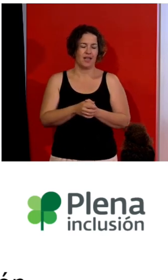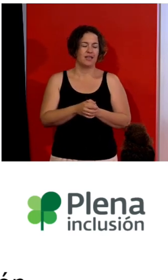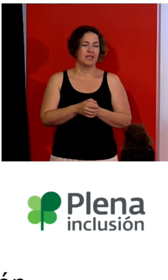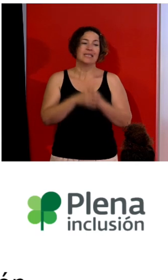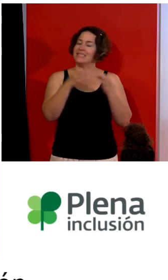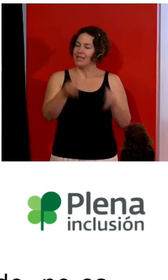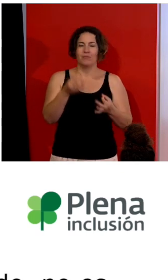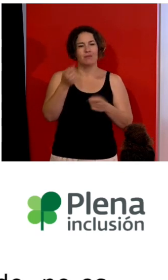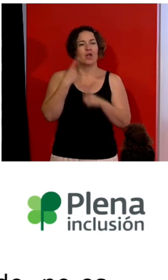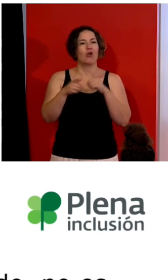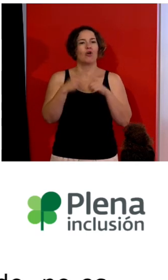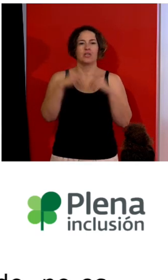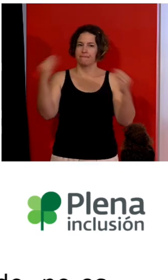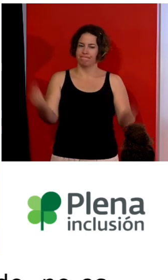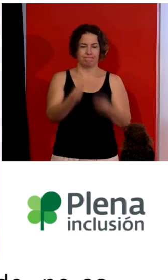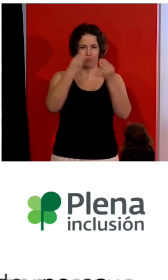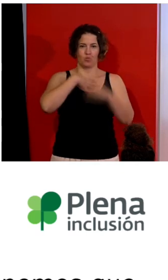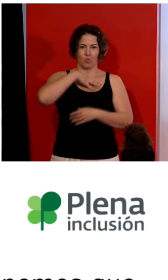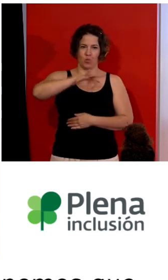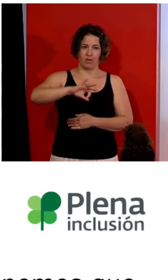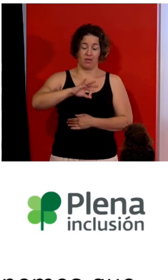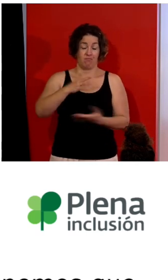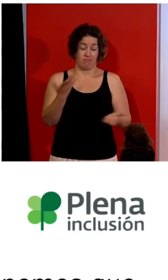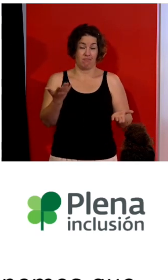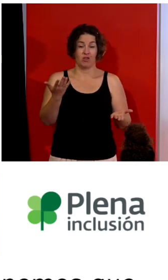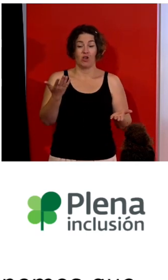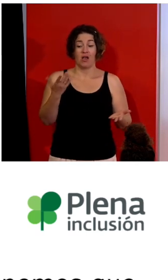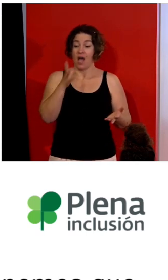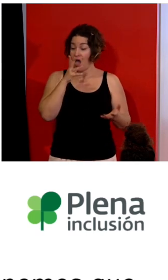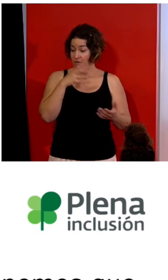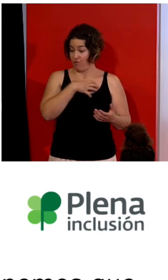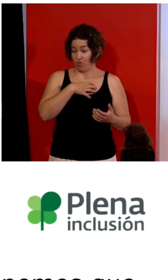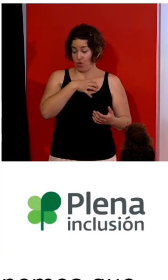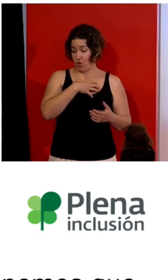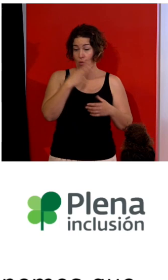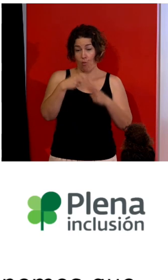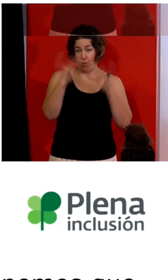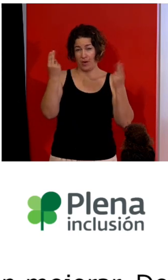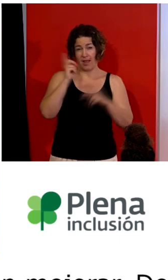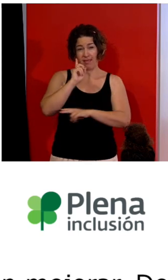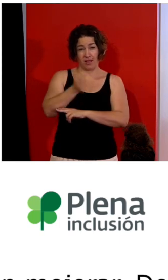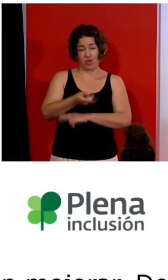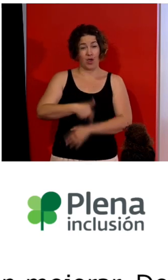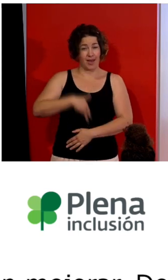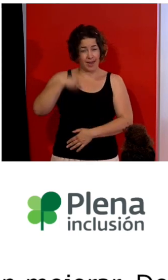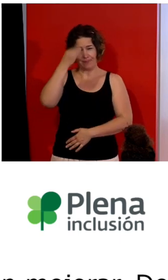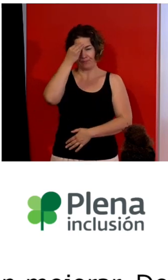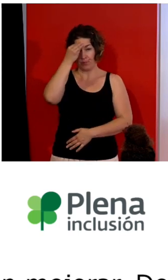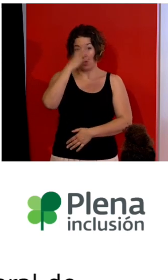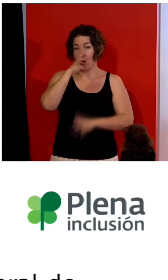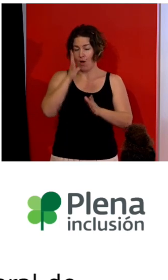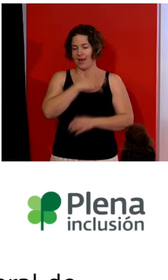siempre hay cosas que se pueden mejorar. De hecho, tenemos en Función Pública, en la Dirección General en mente, el buscar